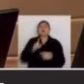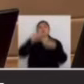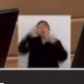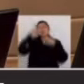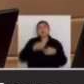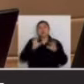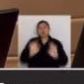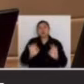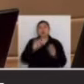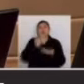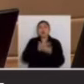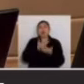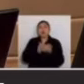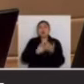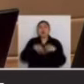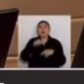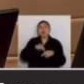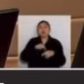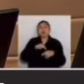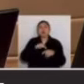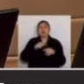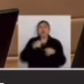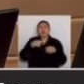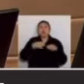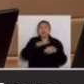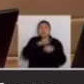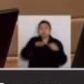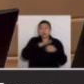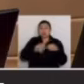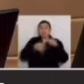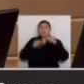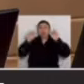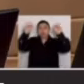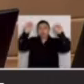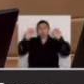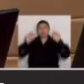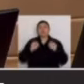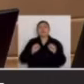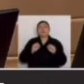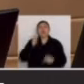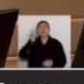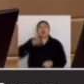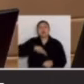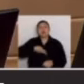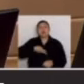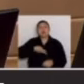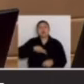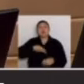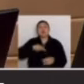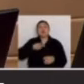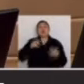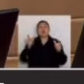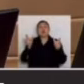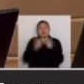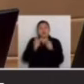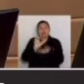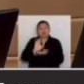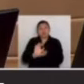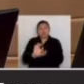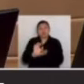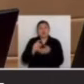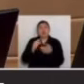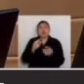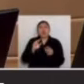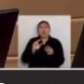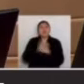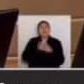ahora. Porque yo esto lo voy a llevar a la Contraloría, lo voy a llevar a la Fiscalía, al propio Consejo de Defensa del Estado, porque es un escándalo que le quieran echar tierra a este